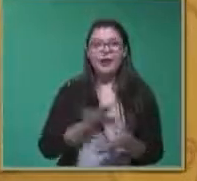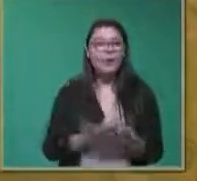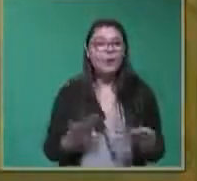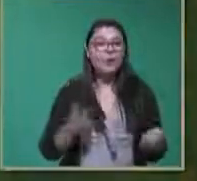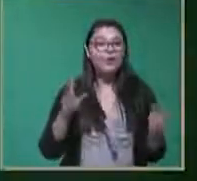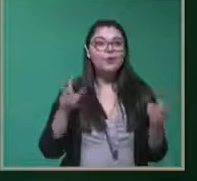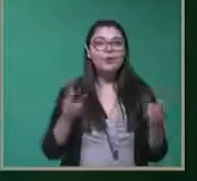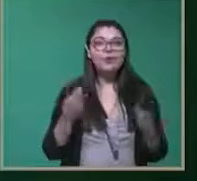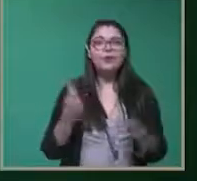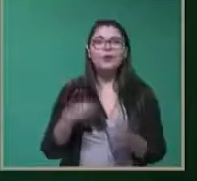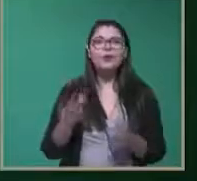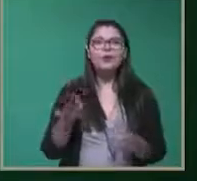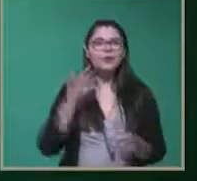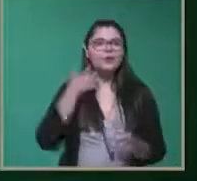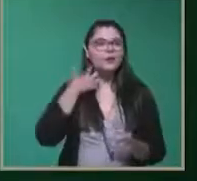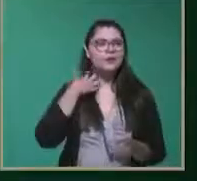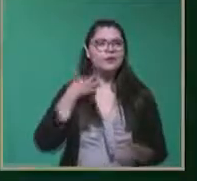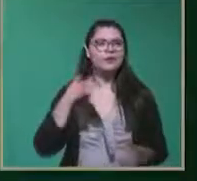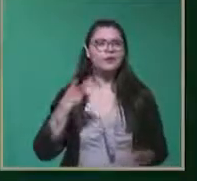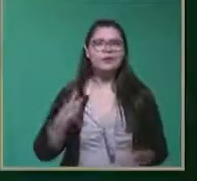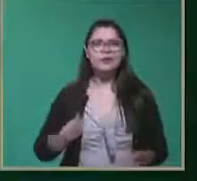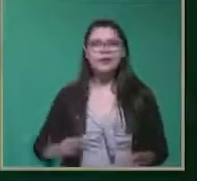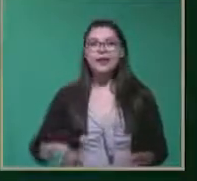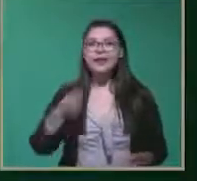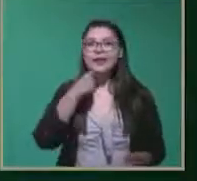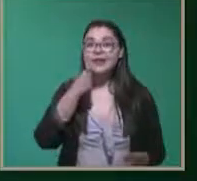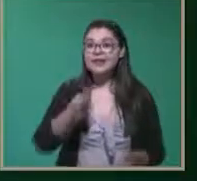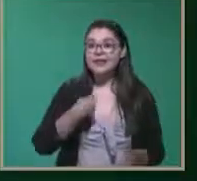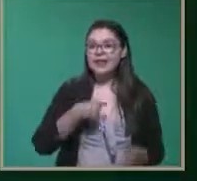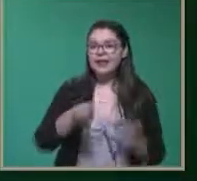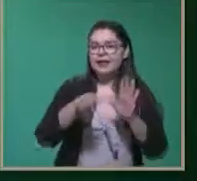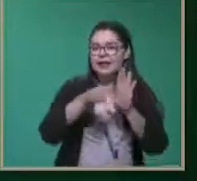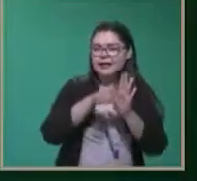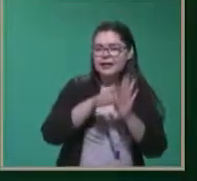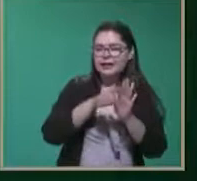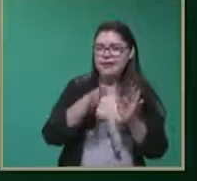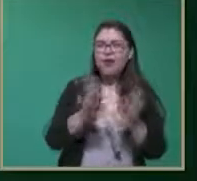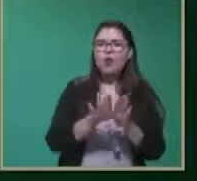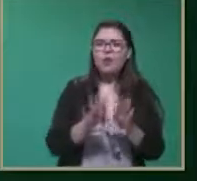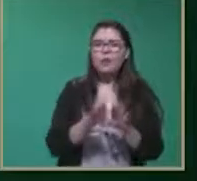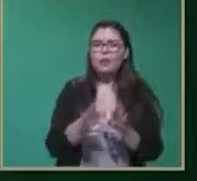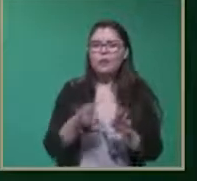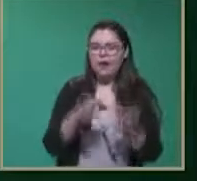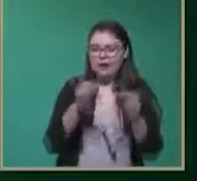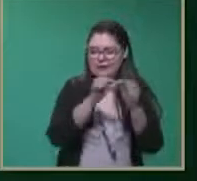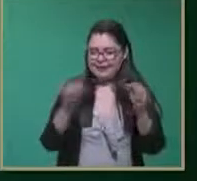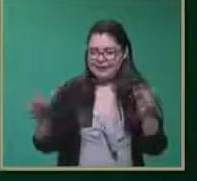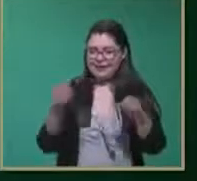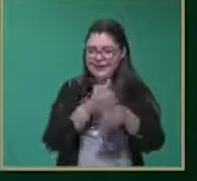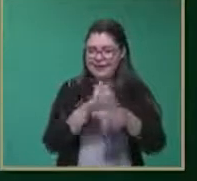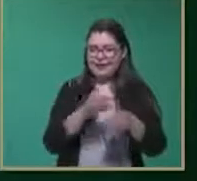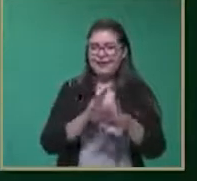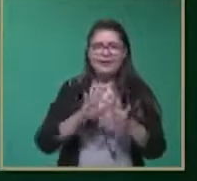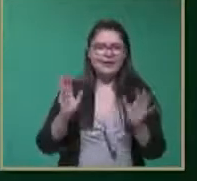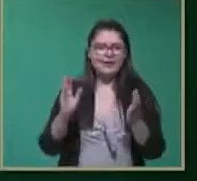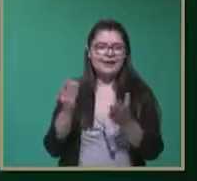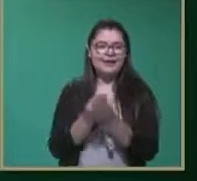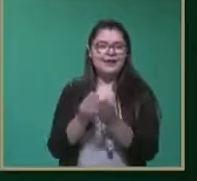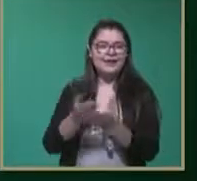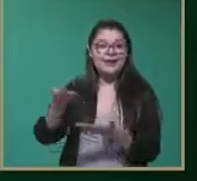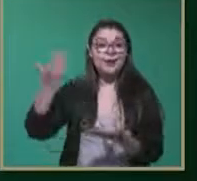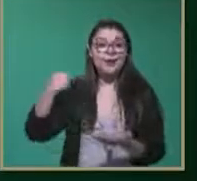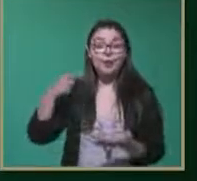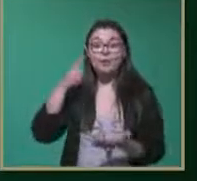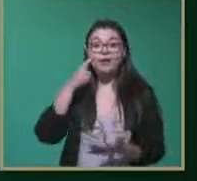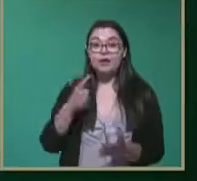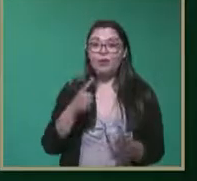se llama restamos con la recta. Ya habíamos visto en la clase anterior lo que son las sumas con la recta. Ahora vamos